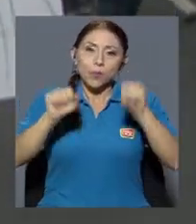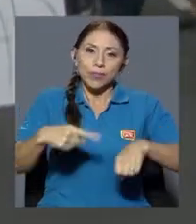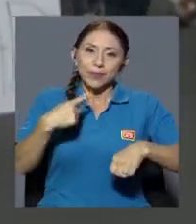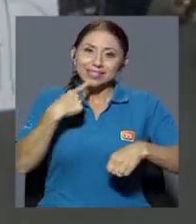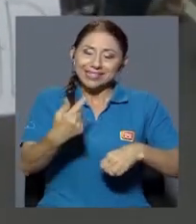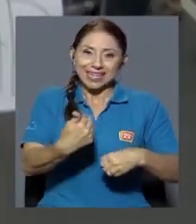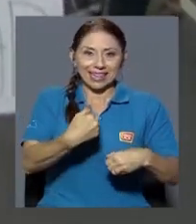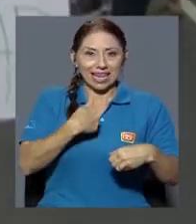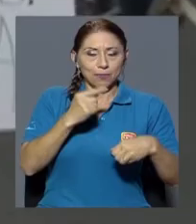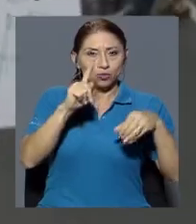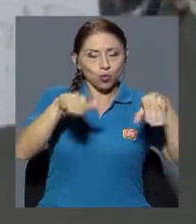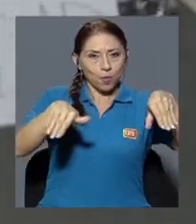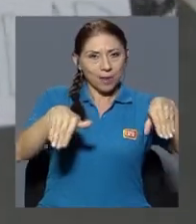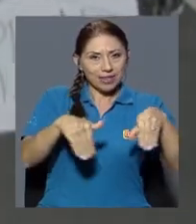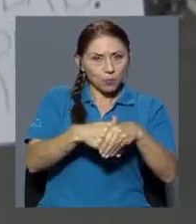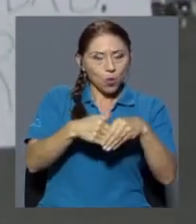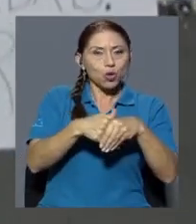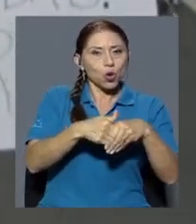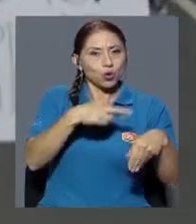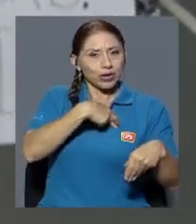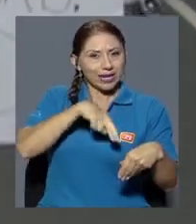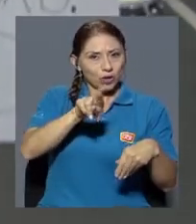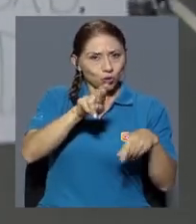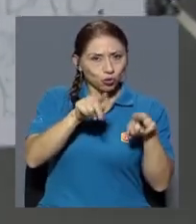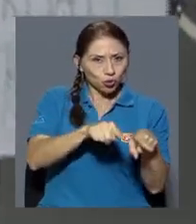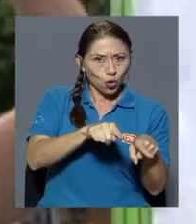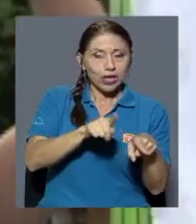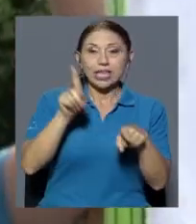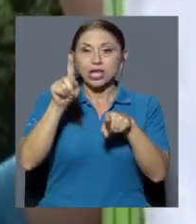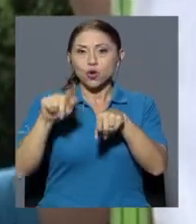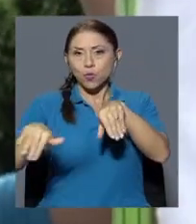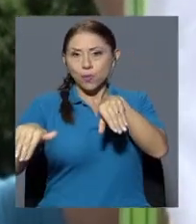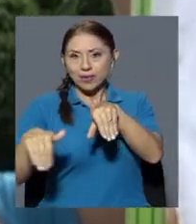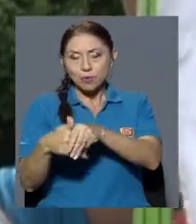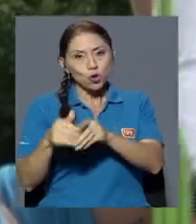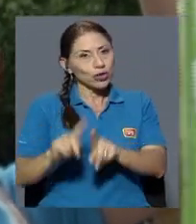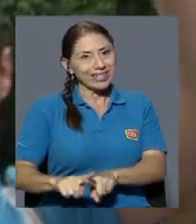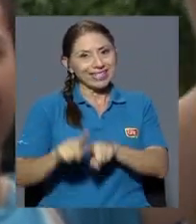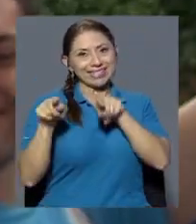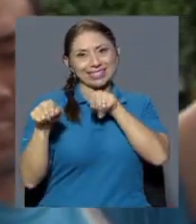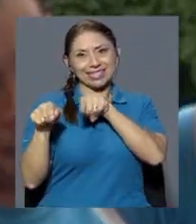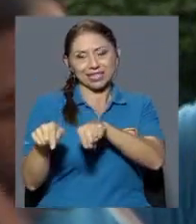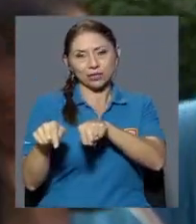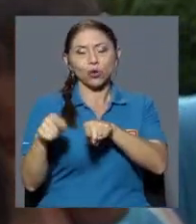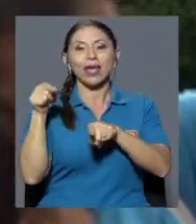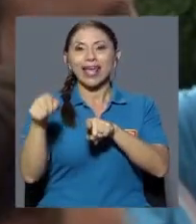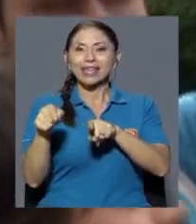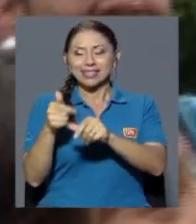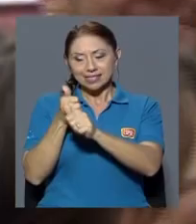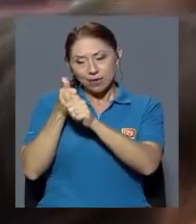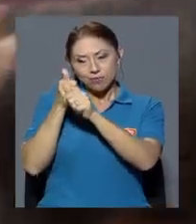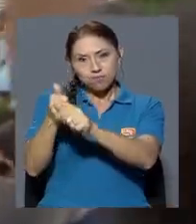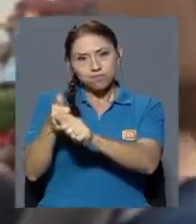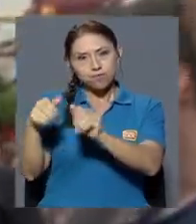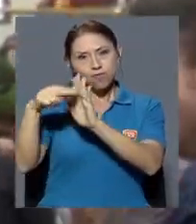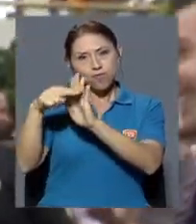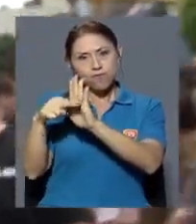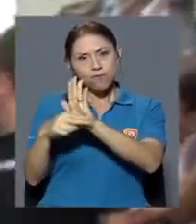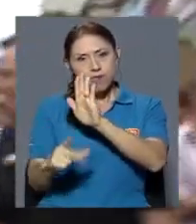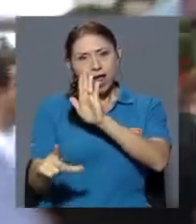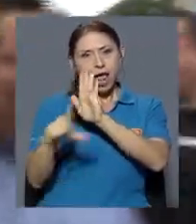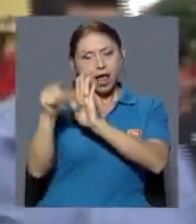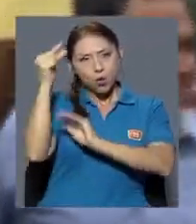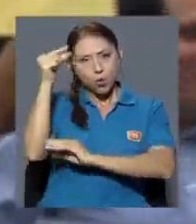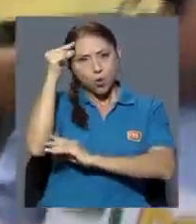matrimonio canónico o religioso y uno muy distinto que es el regulado por el estado y